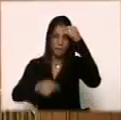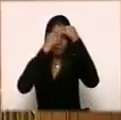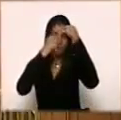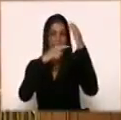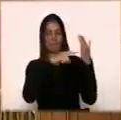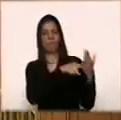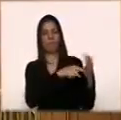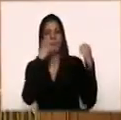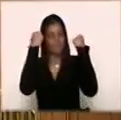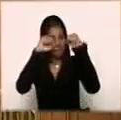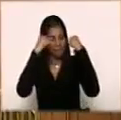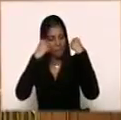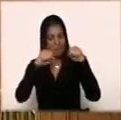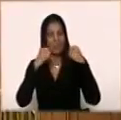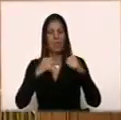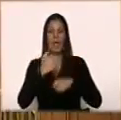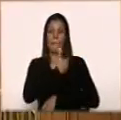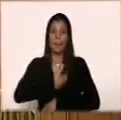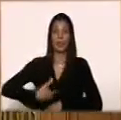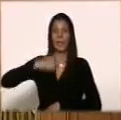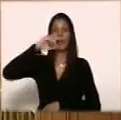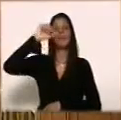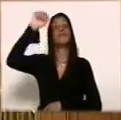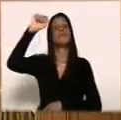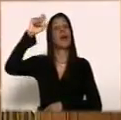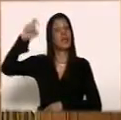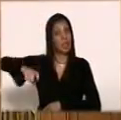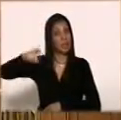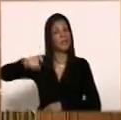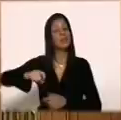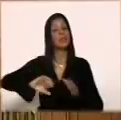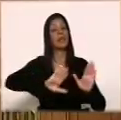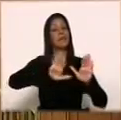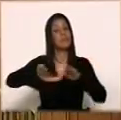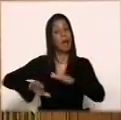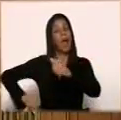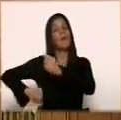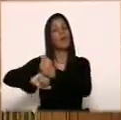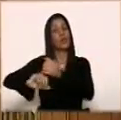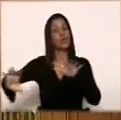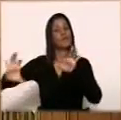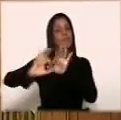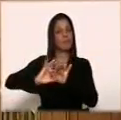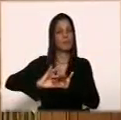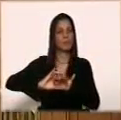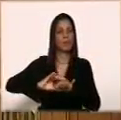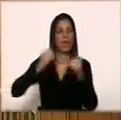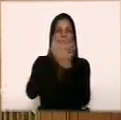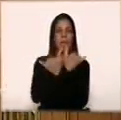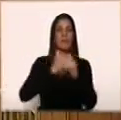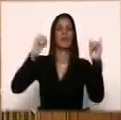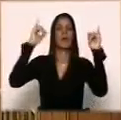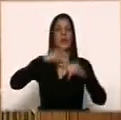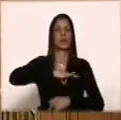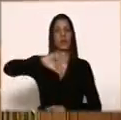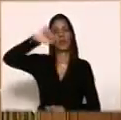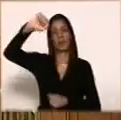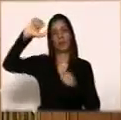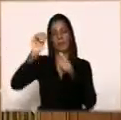porque nuestro comandante Nicolás Maduro nos necesita, camarada. ¡Independencia y patria socialista!